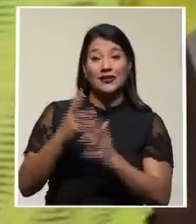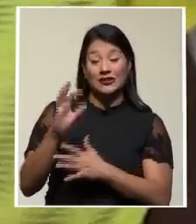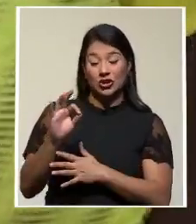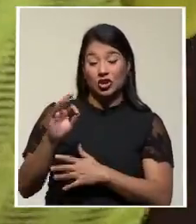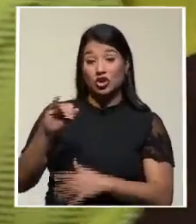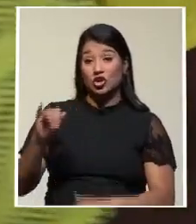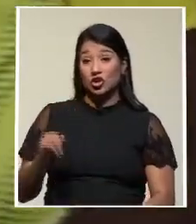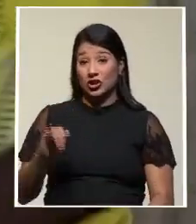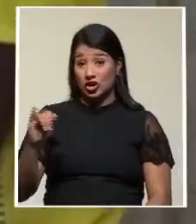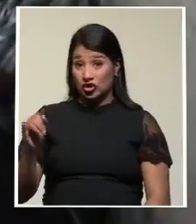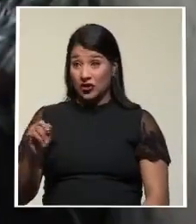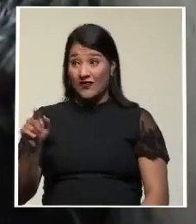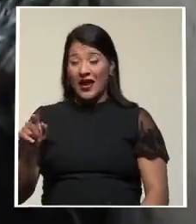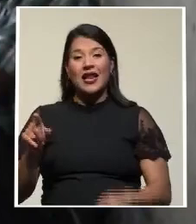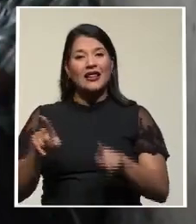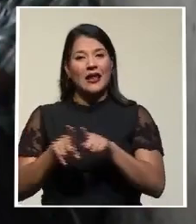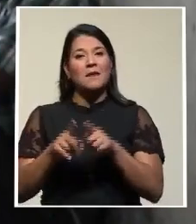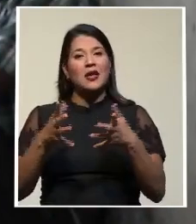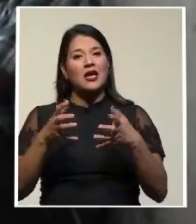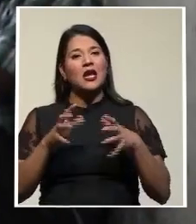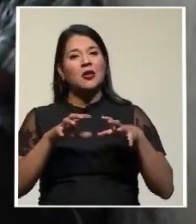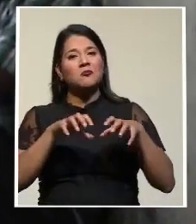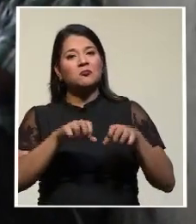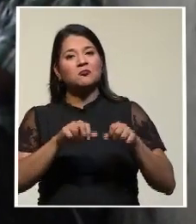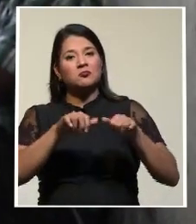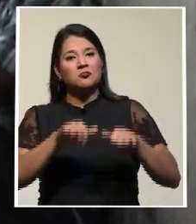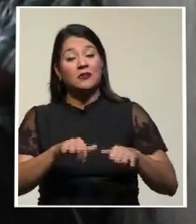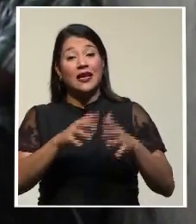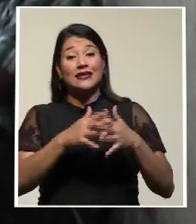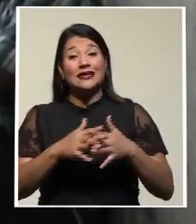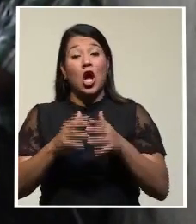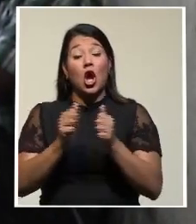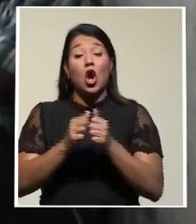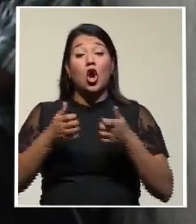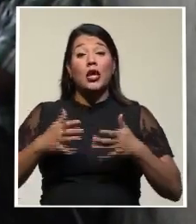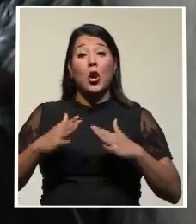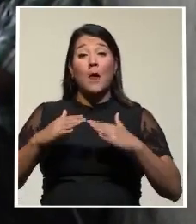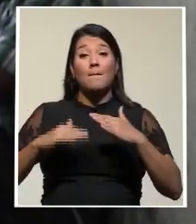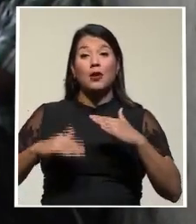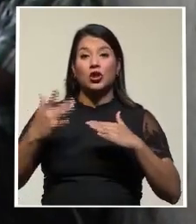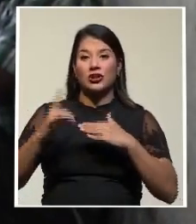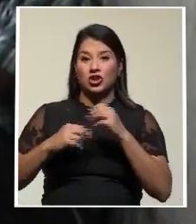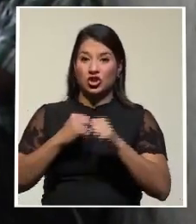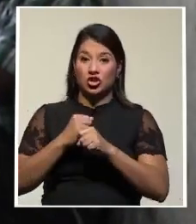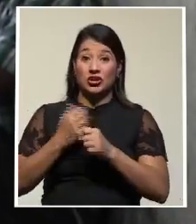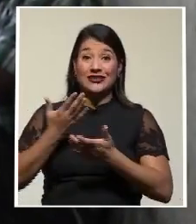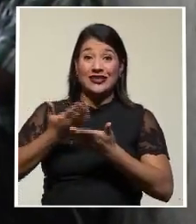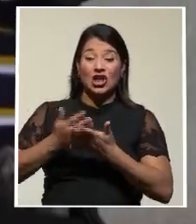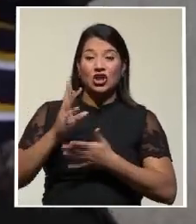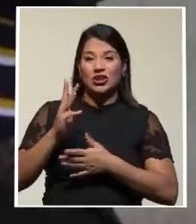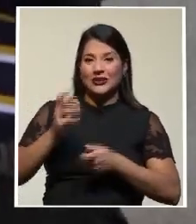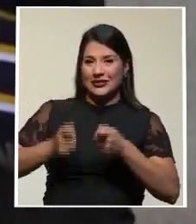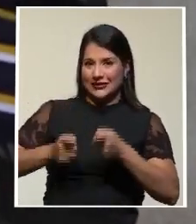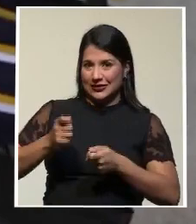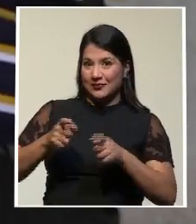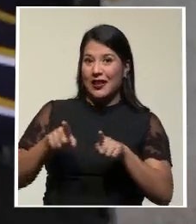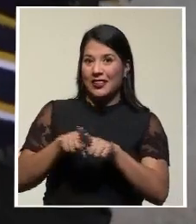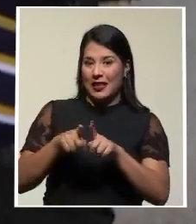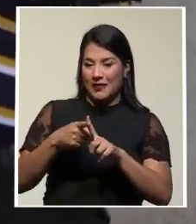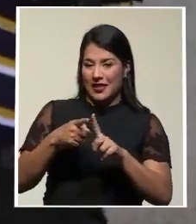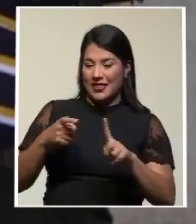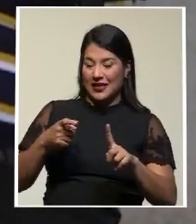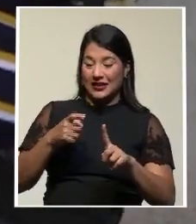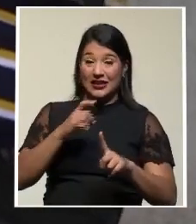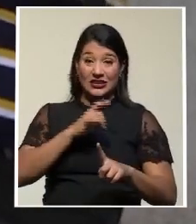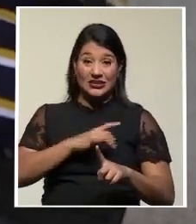Joseph también busca establecerse en Estados Unidos junto con sus hijos menores de edad. Llegó el 6 de septiembre también desde Chile. La